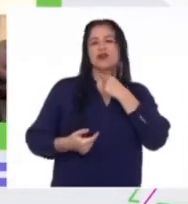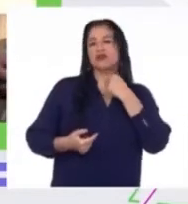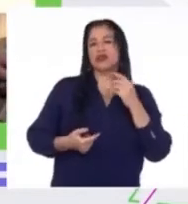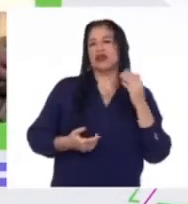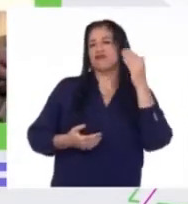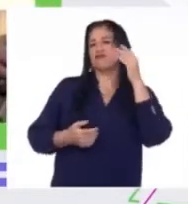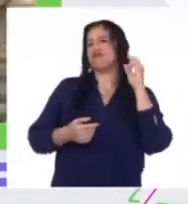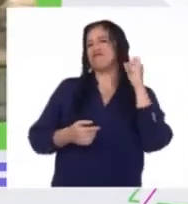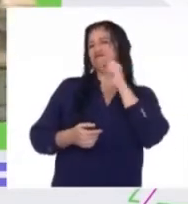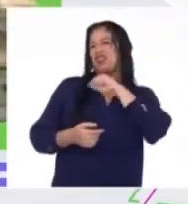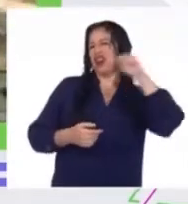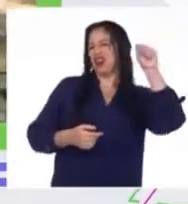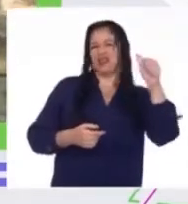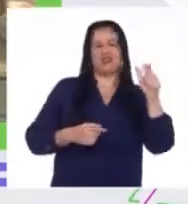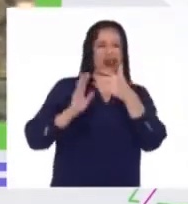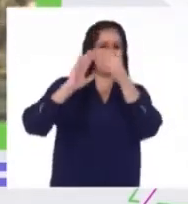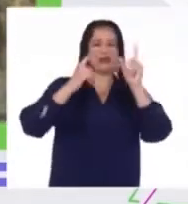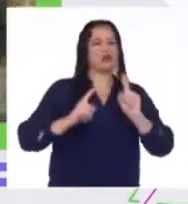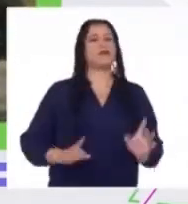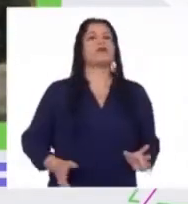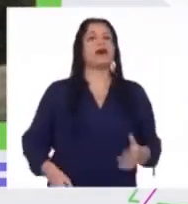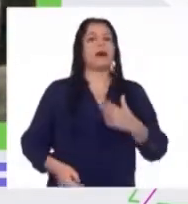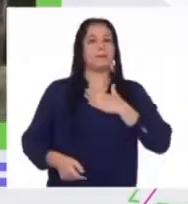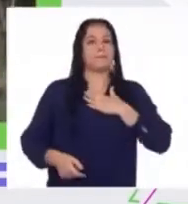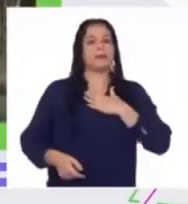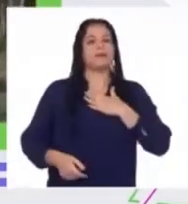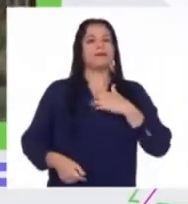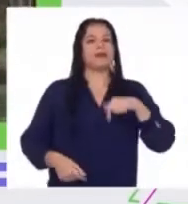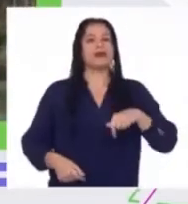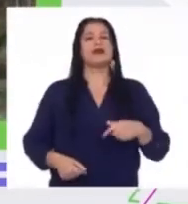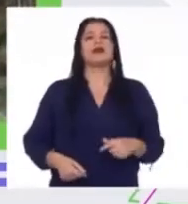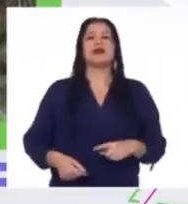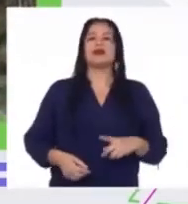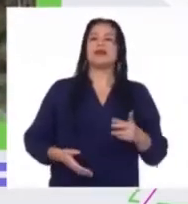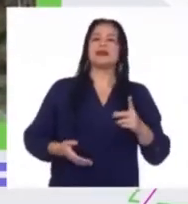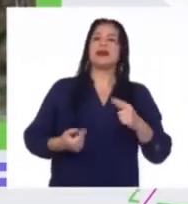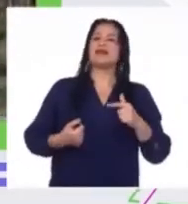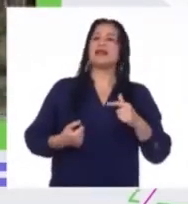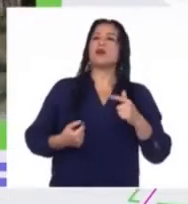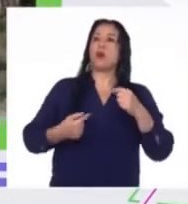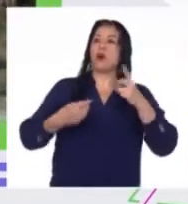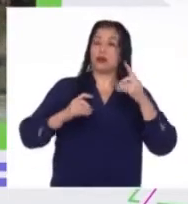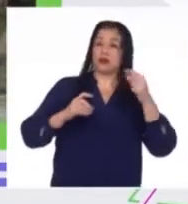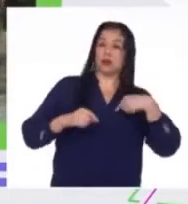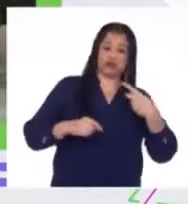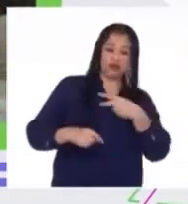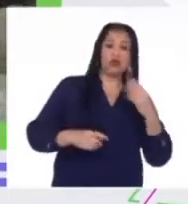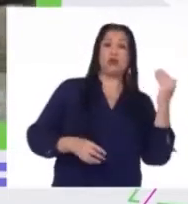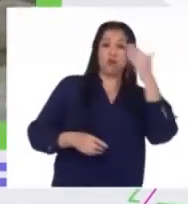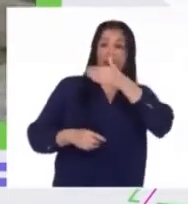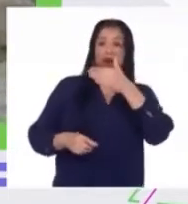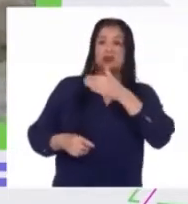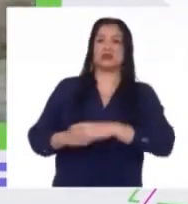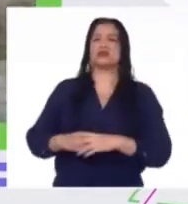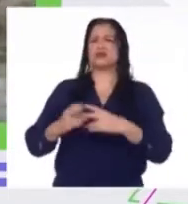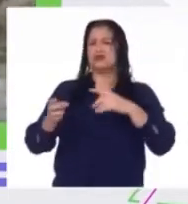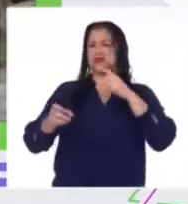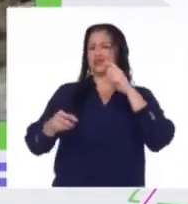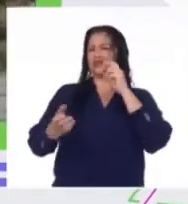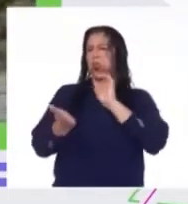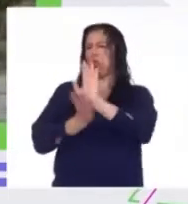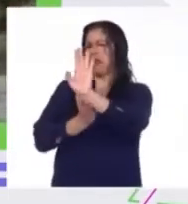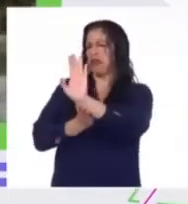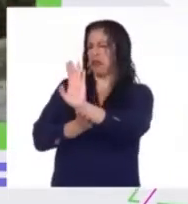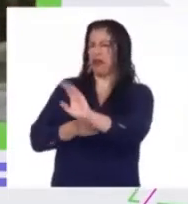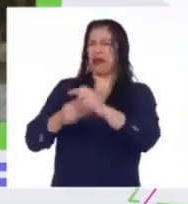gustado ir a la ciudad. De la ciudad no se entiende eso, nos discriminan, nos dicen cholos, ¿no? Serranos.